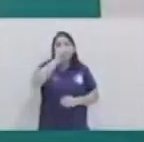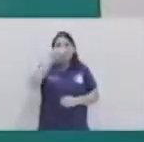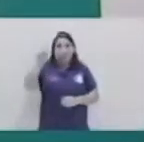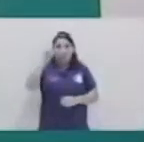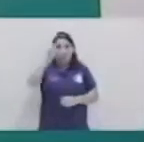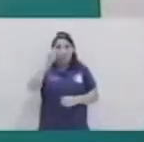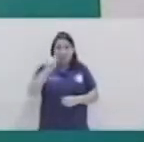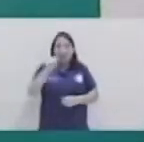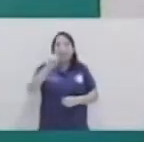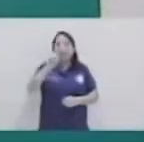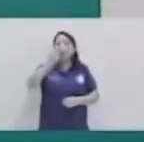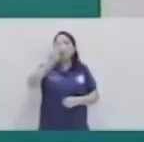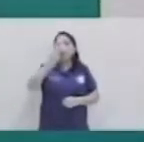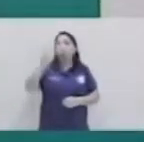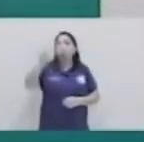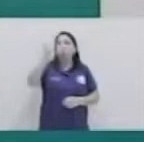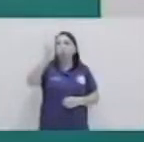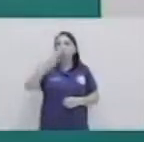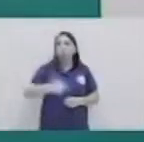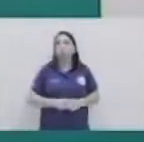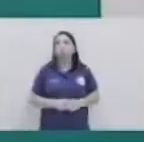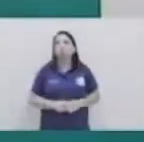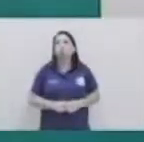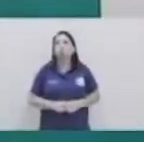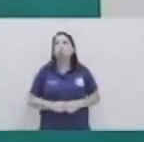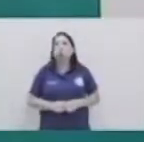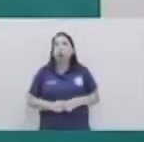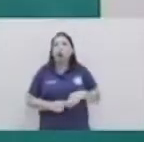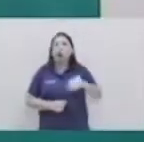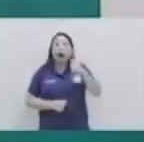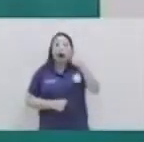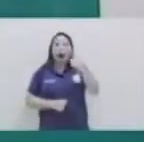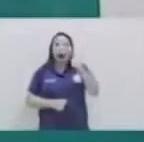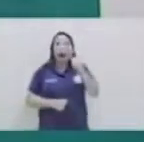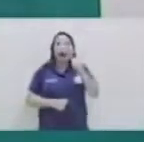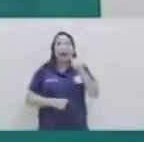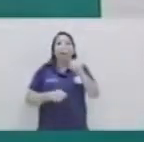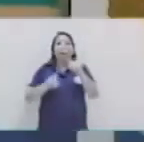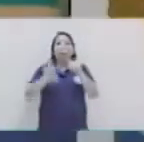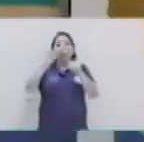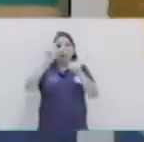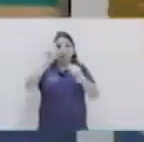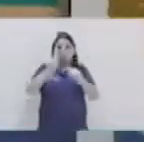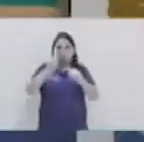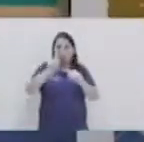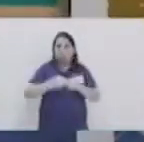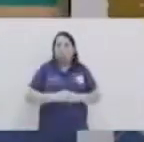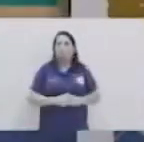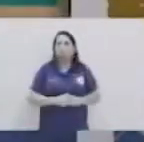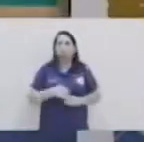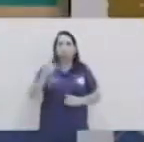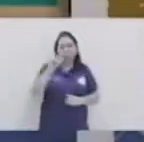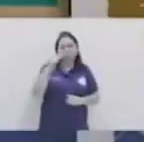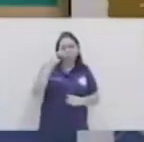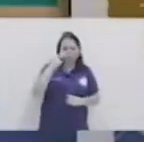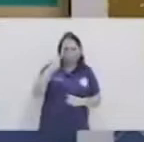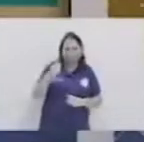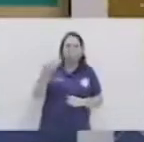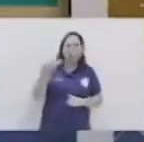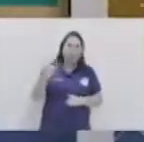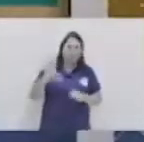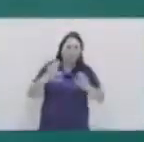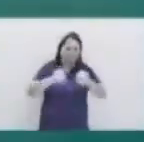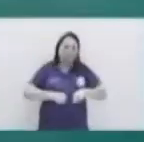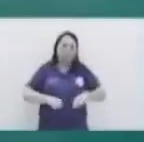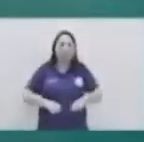dividido 2 por a. En este caso, a tiene el valor de 1. No lo vemos acá, pero se asume que el valor